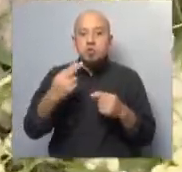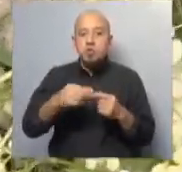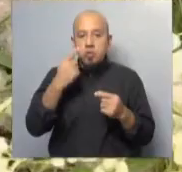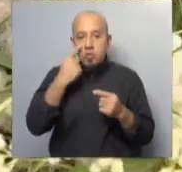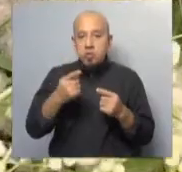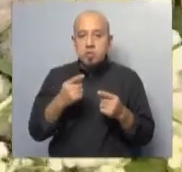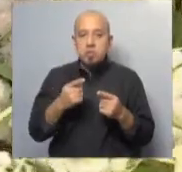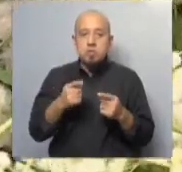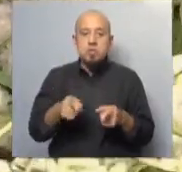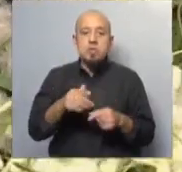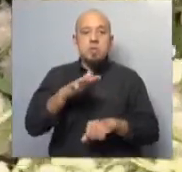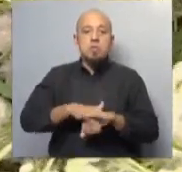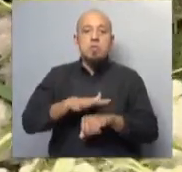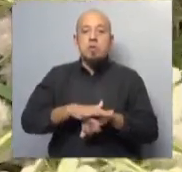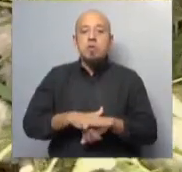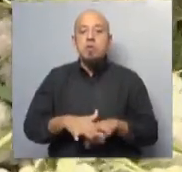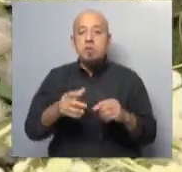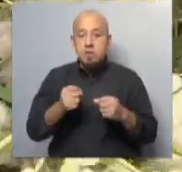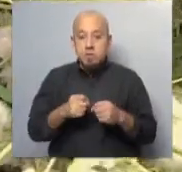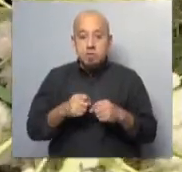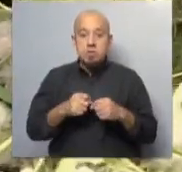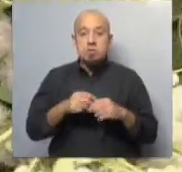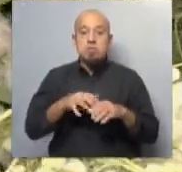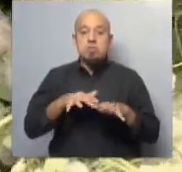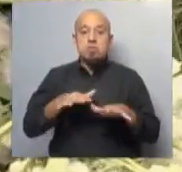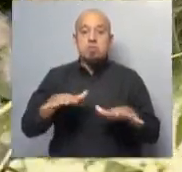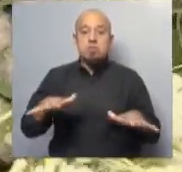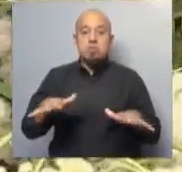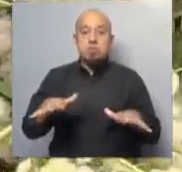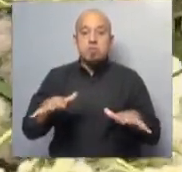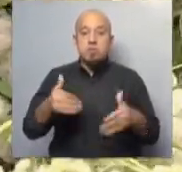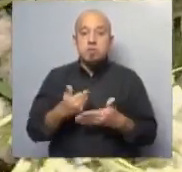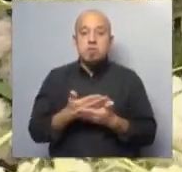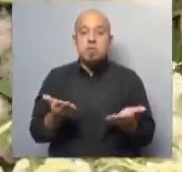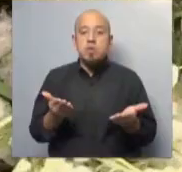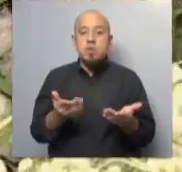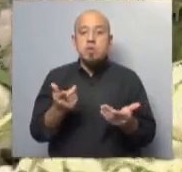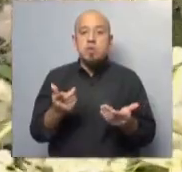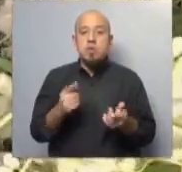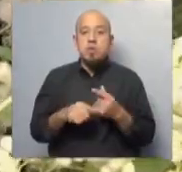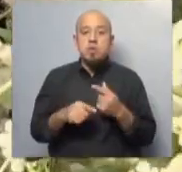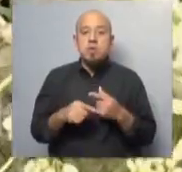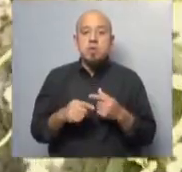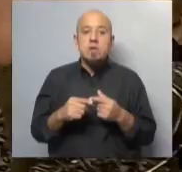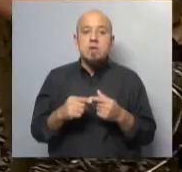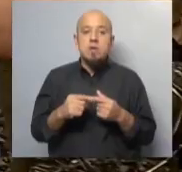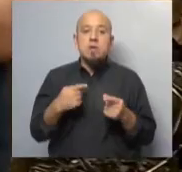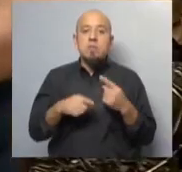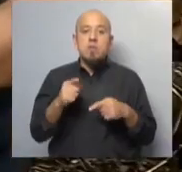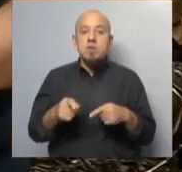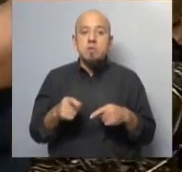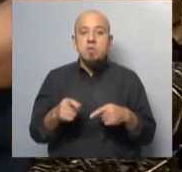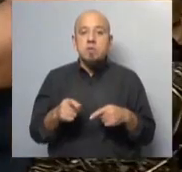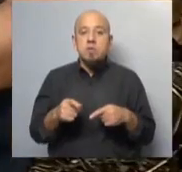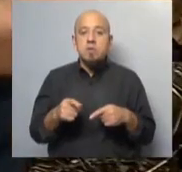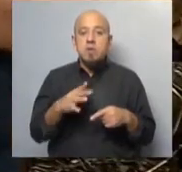simple vista, en el momento que se va a reproducir, forma el aparato productor y se hace visible. Es cuando levanta la mano y dice, aquí estoy. Claro. Pero tú tienes que estar en